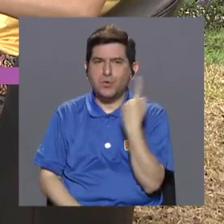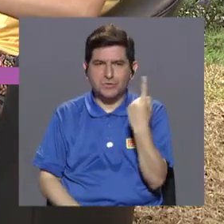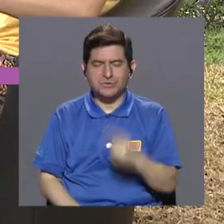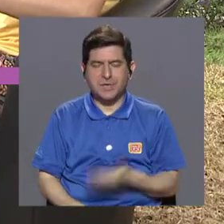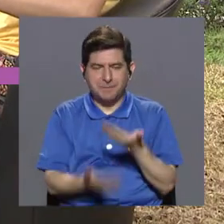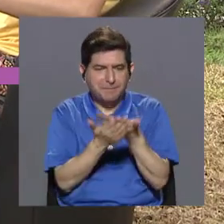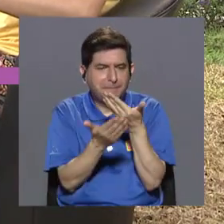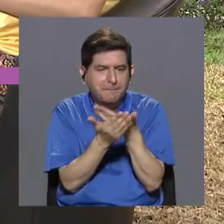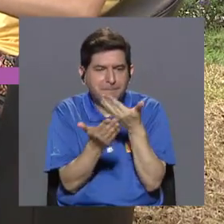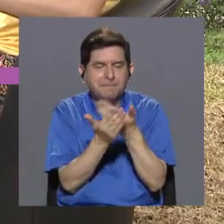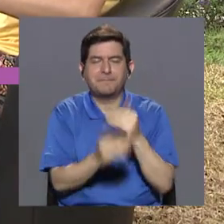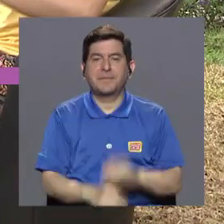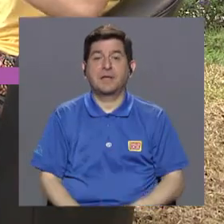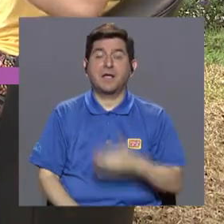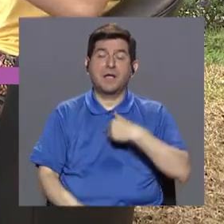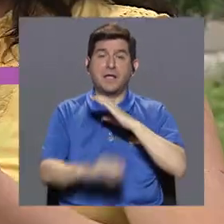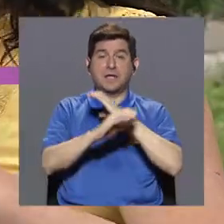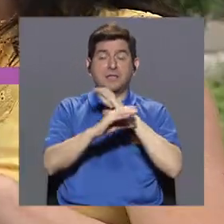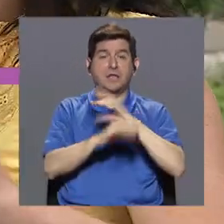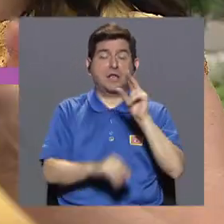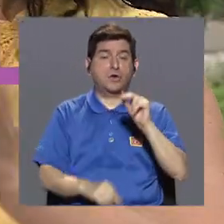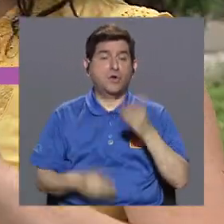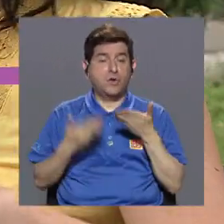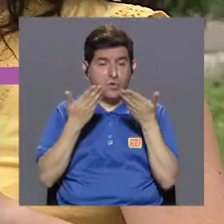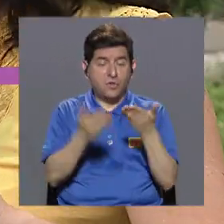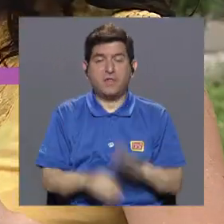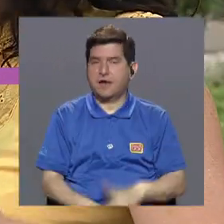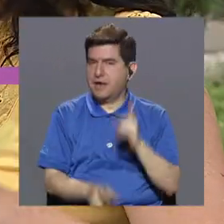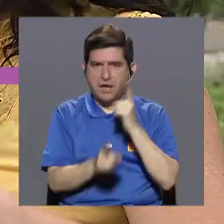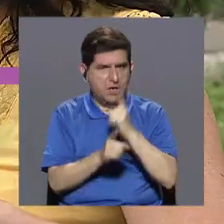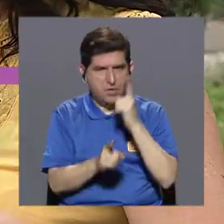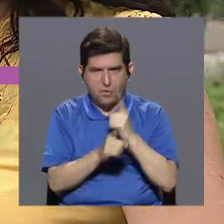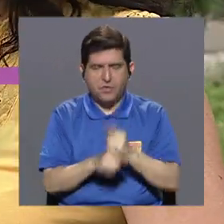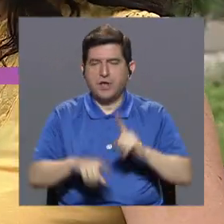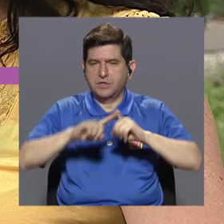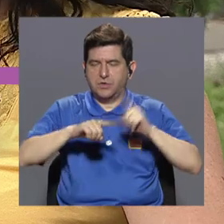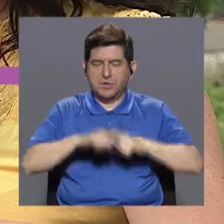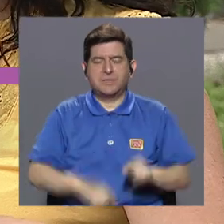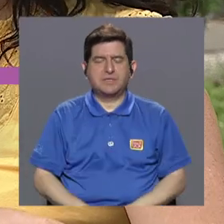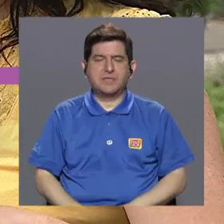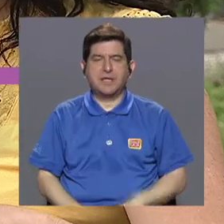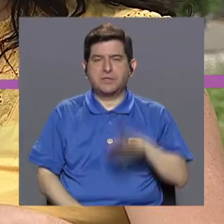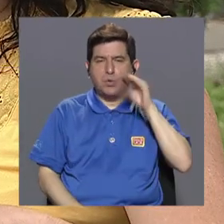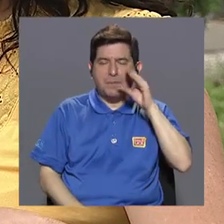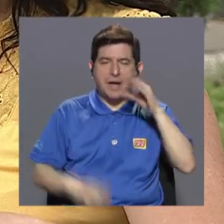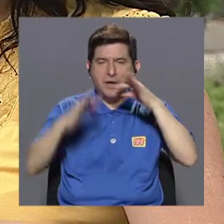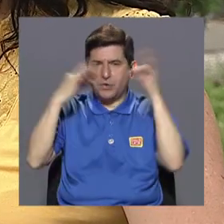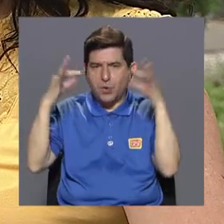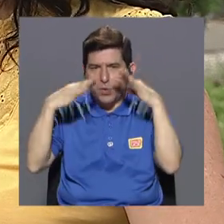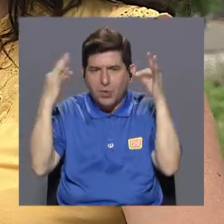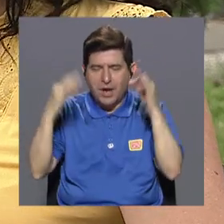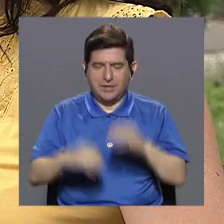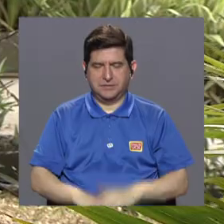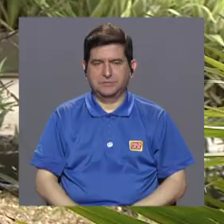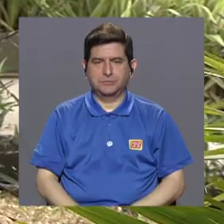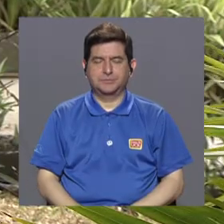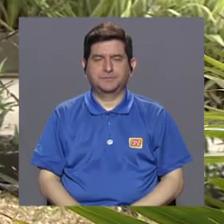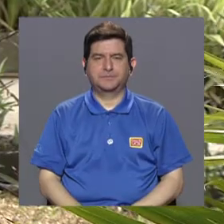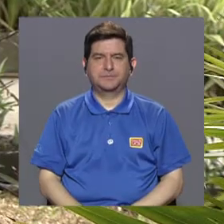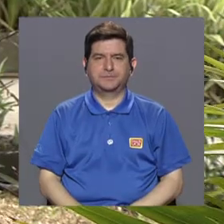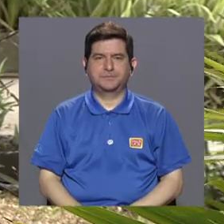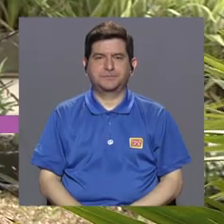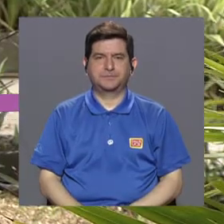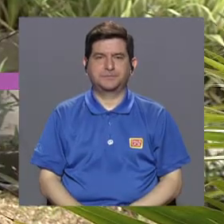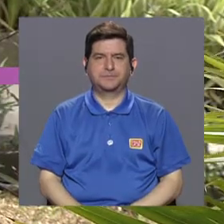mejor verificar. Eso, uh-huh. y tener cuidado de no darle el que no le corresponde, si es perro, gato, no uh-huh. sé. Y imagino. Por peso. Uh-huh.